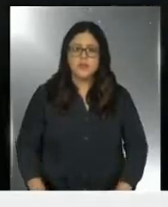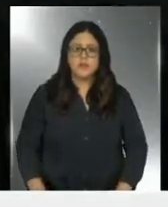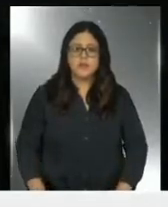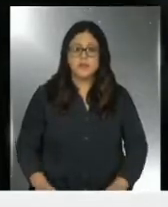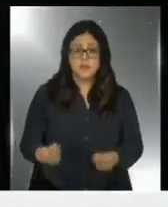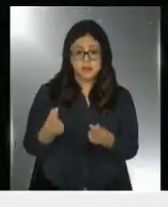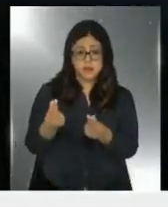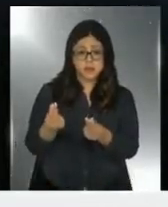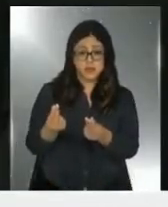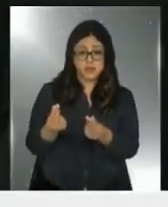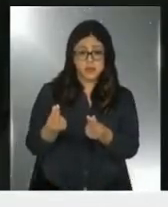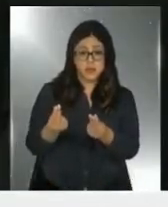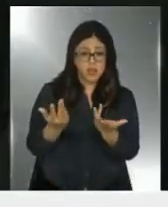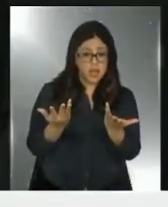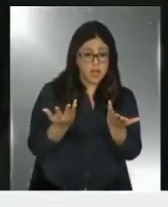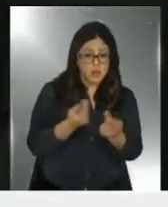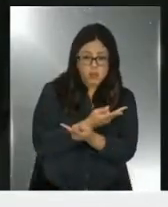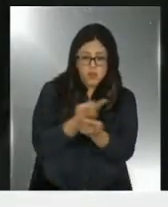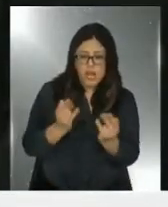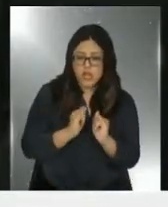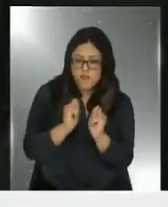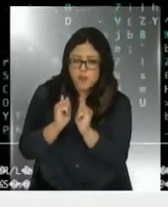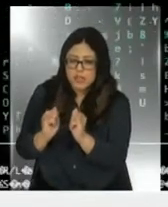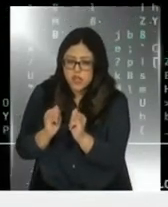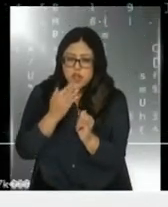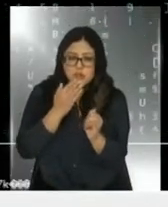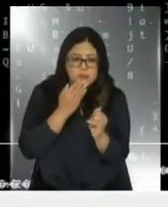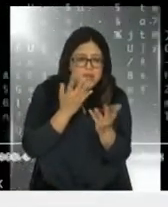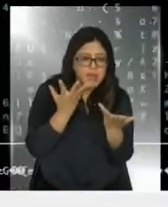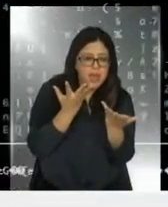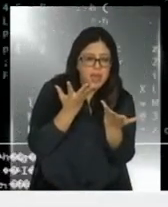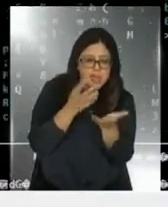¿Ganan dinero secuestrando y publicando información?